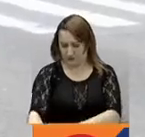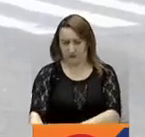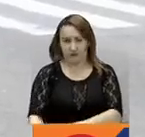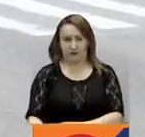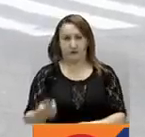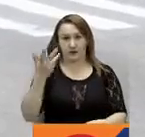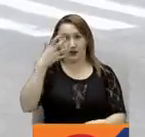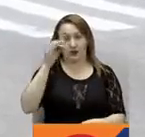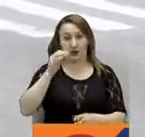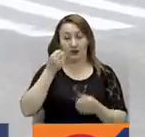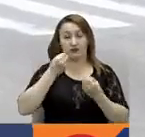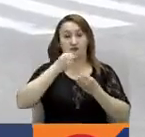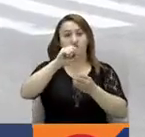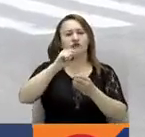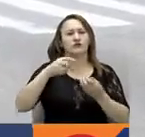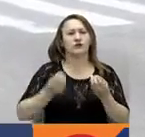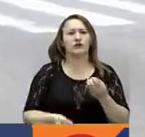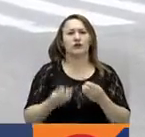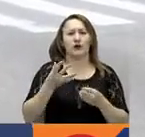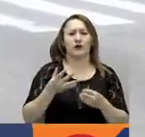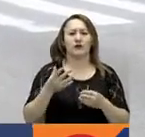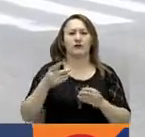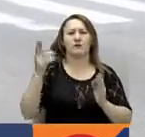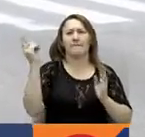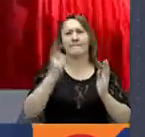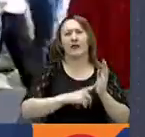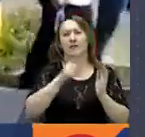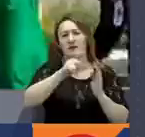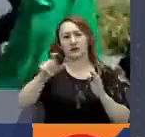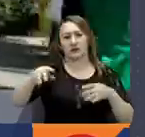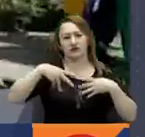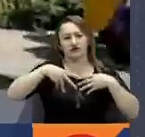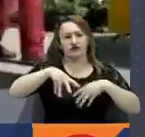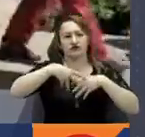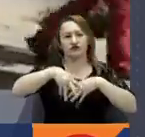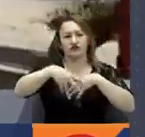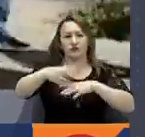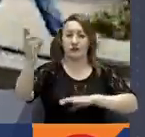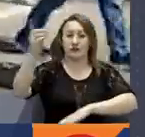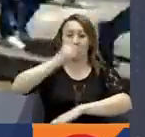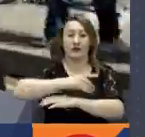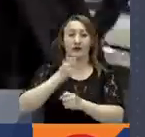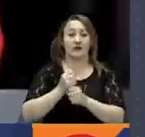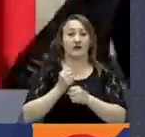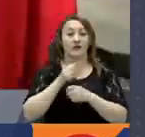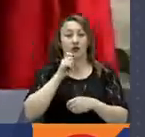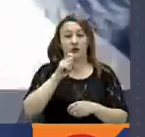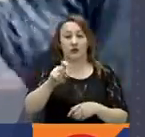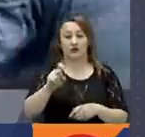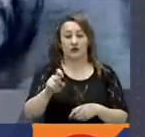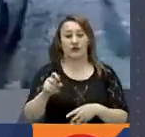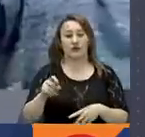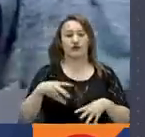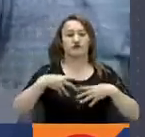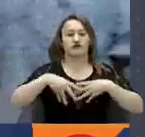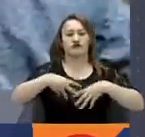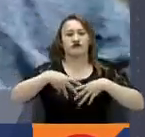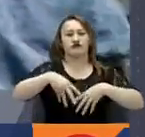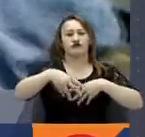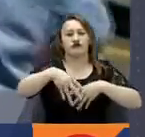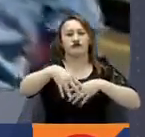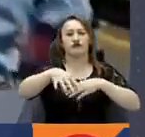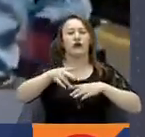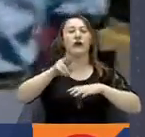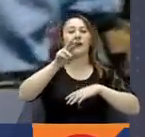50 sindicatos conformaron alrededor de 1.000 personas en la movilización del Día del Trabajo en Bucaramanga. Se movilizaron precisamente por toda la